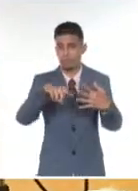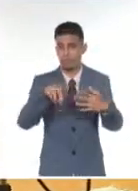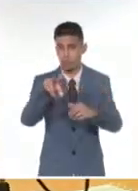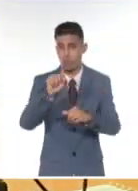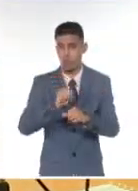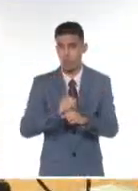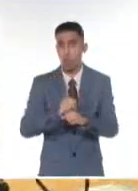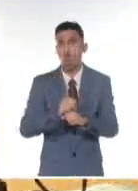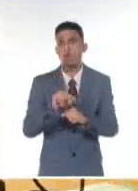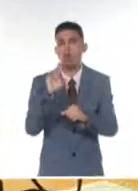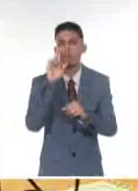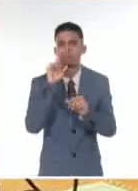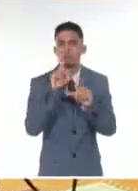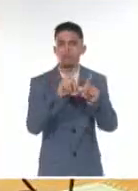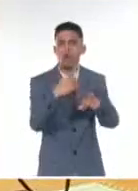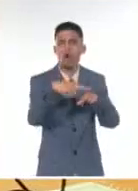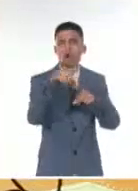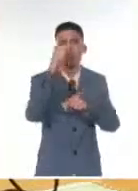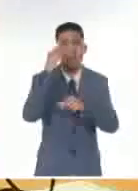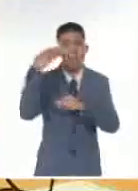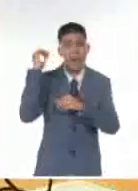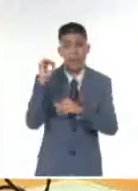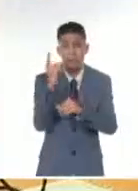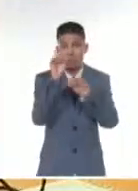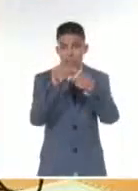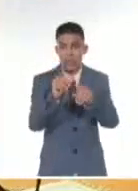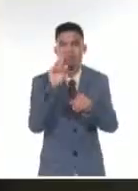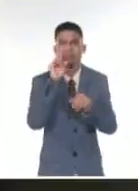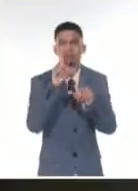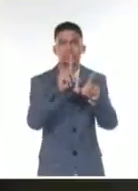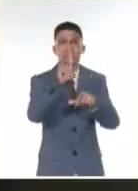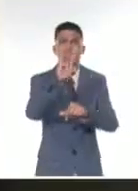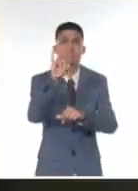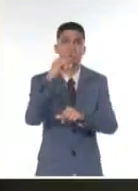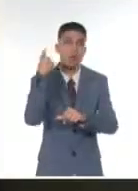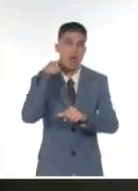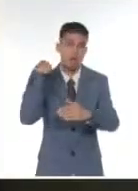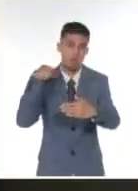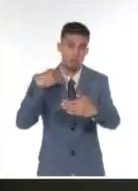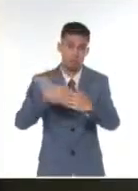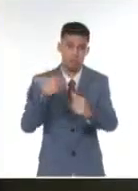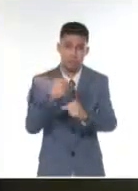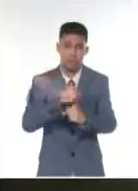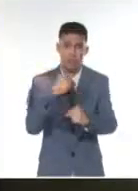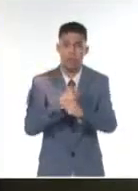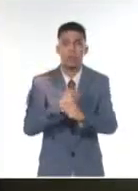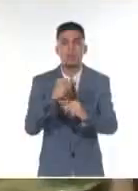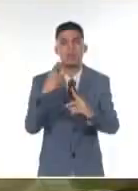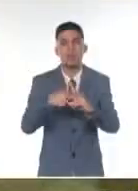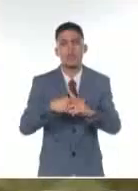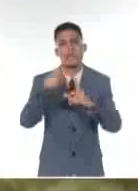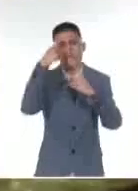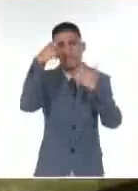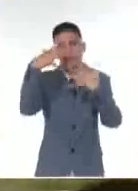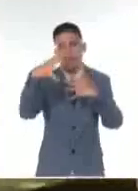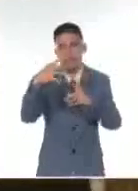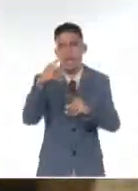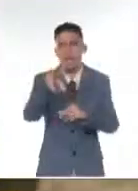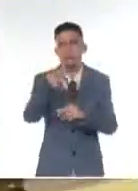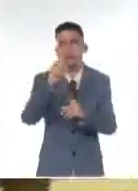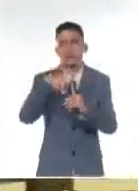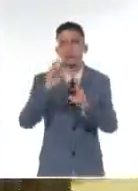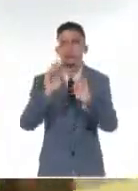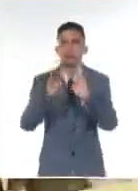humildad y entrega las tareas de la organización política por más de años y le desearon éxitos las nuevas tareas que le serán